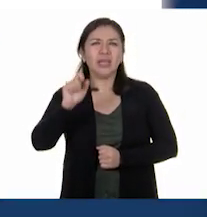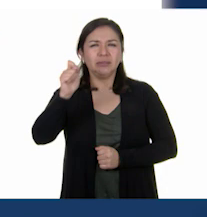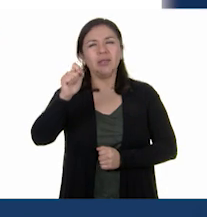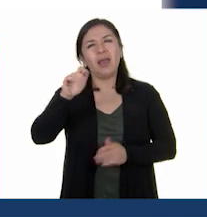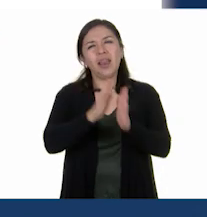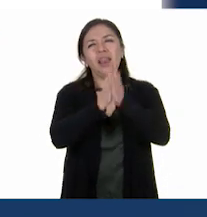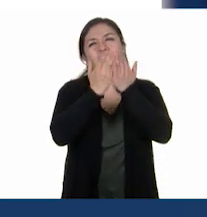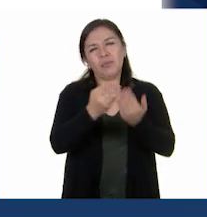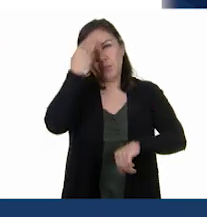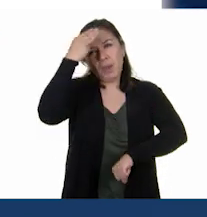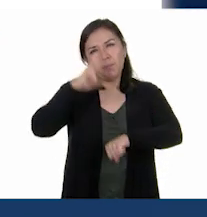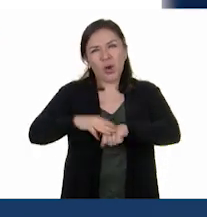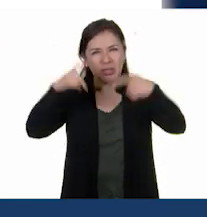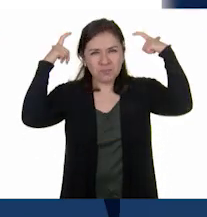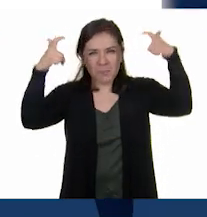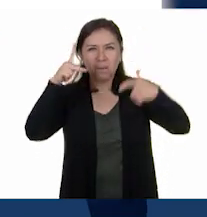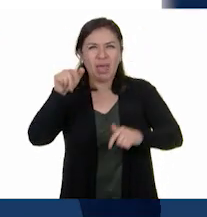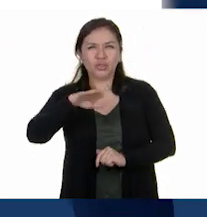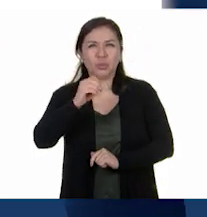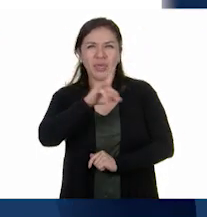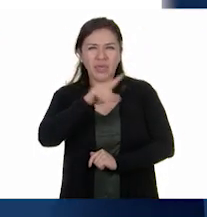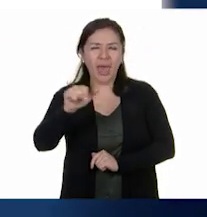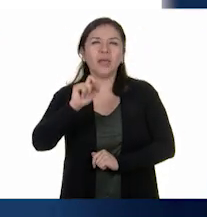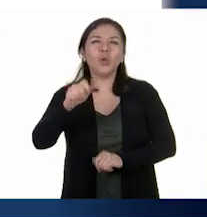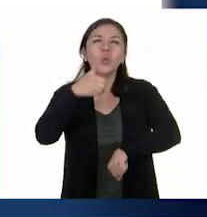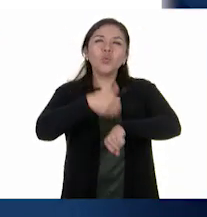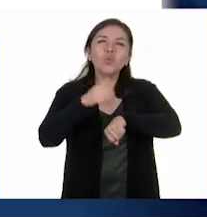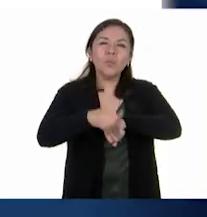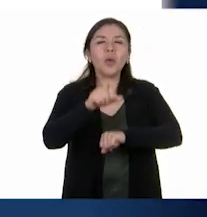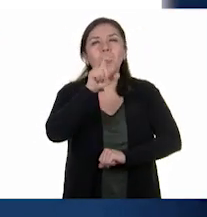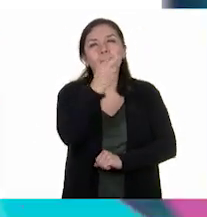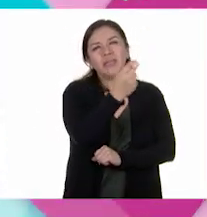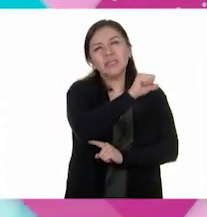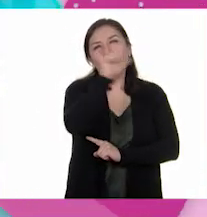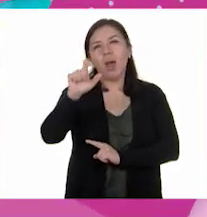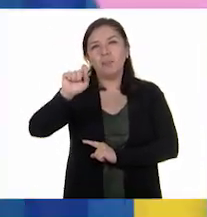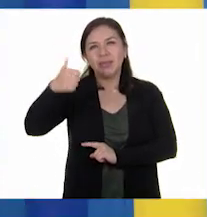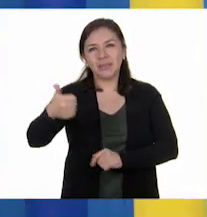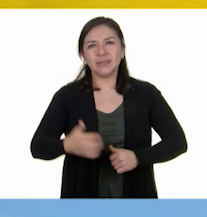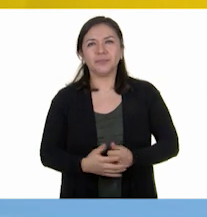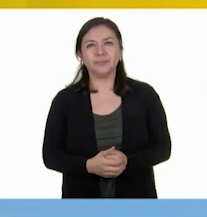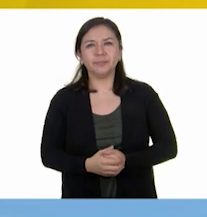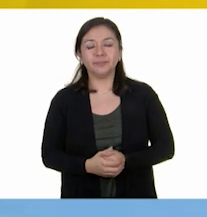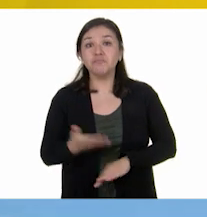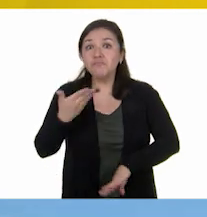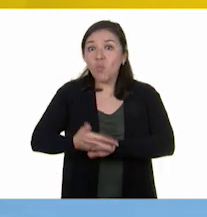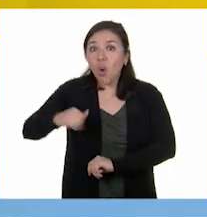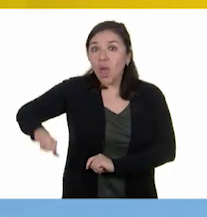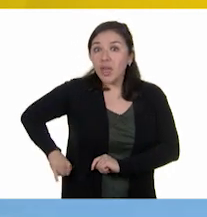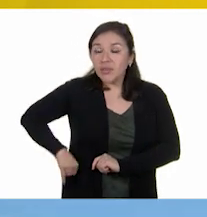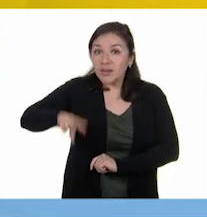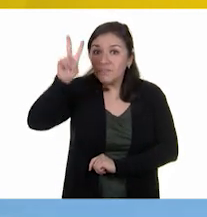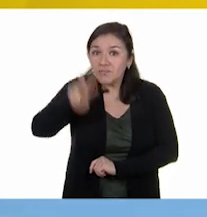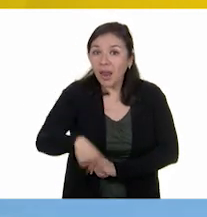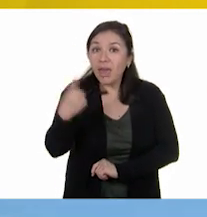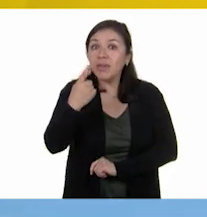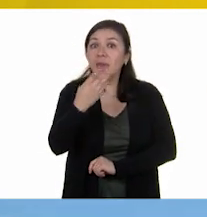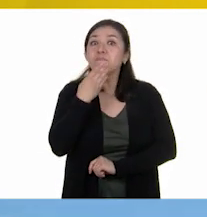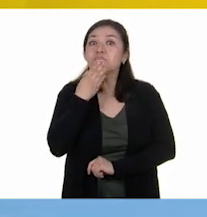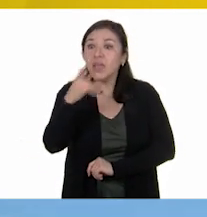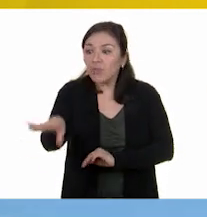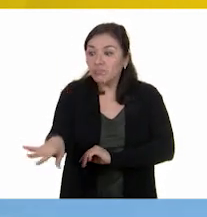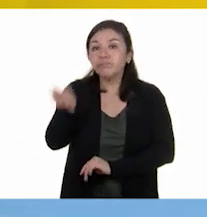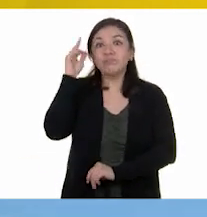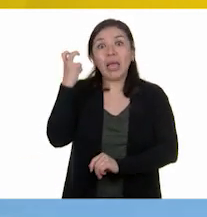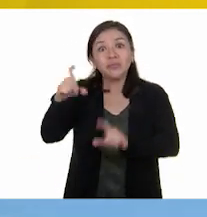Porrúa, 1984, páginas de la 25 a la 26. Qué interesante, María. Qué buena